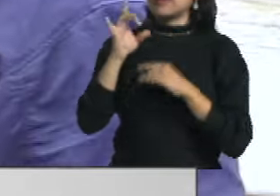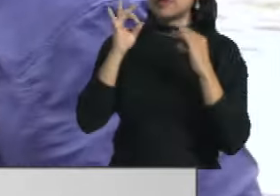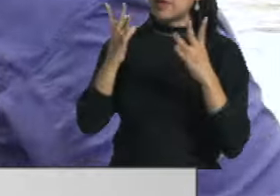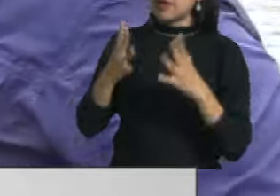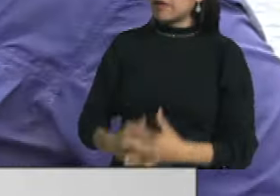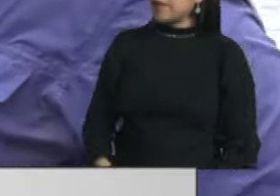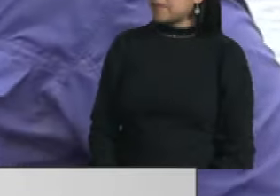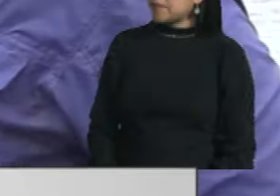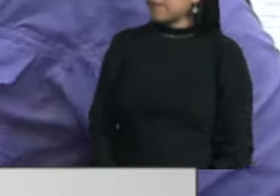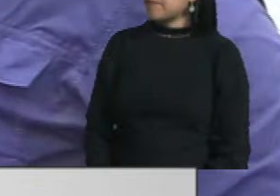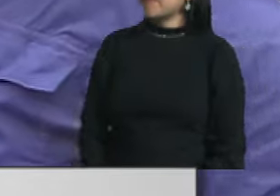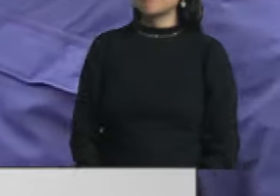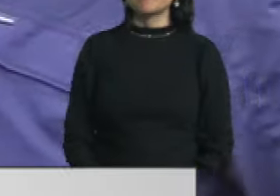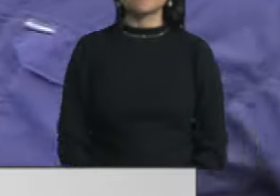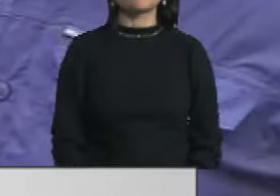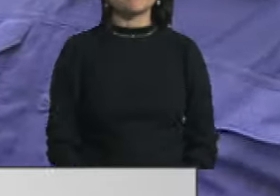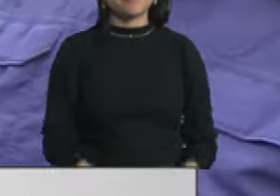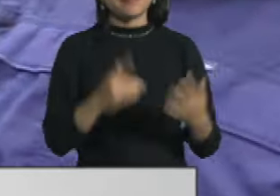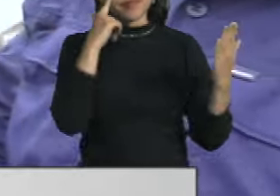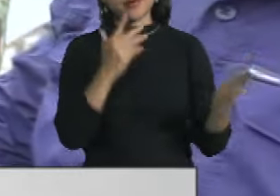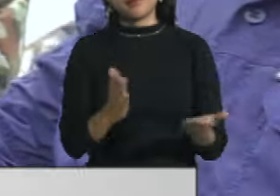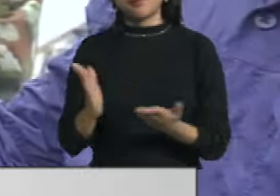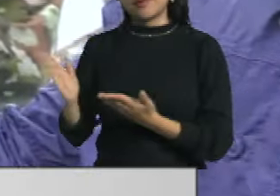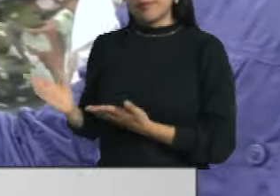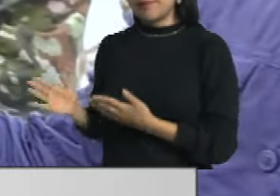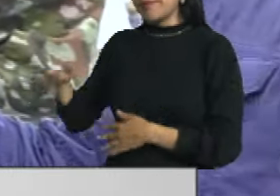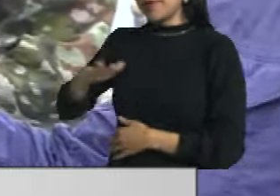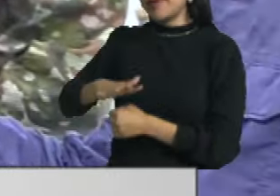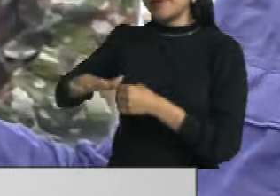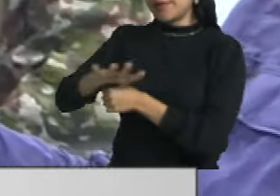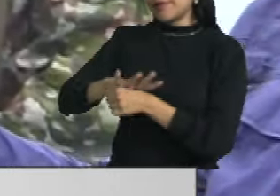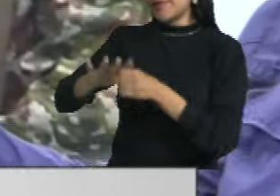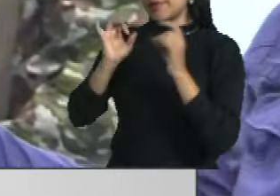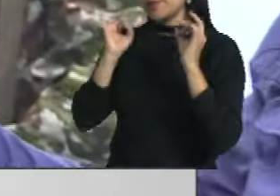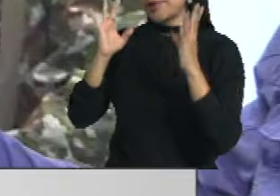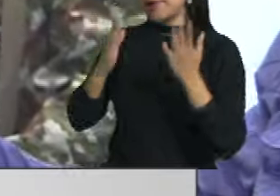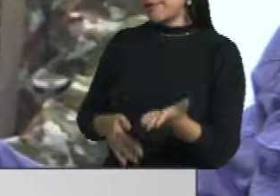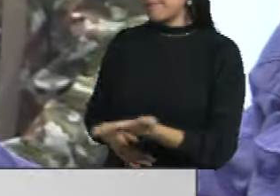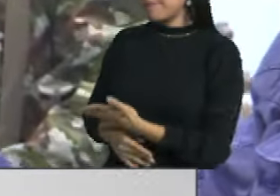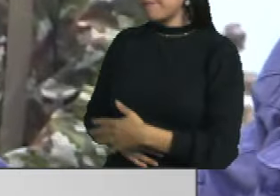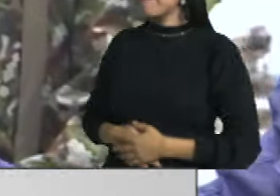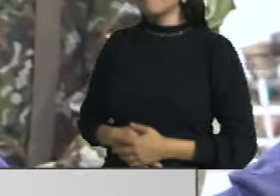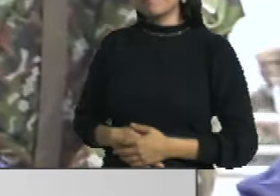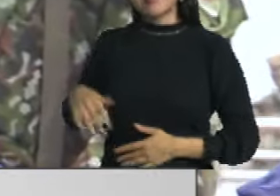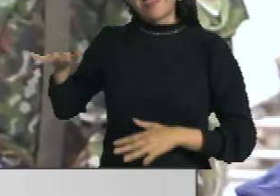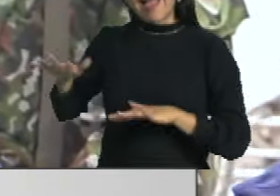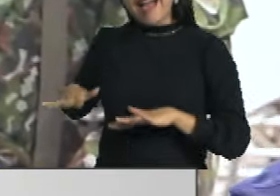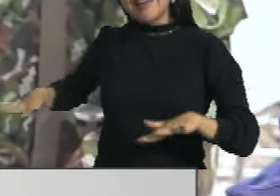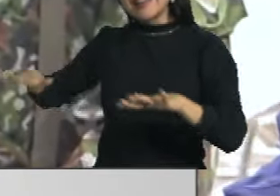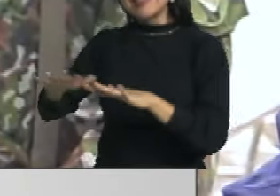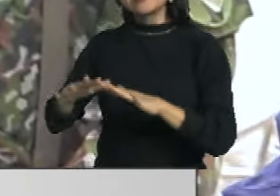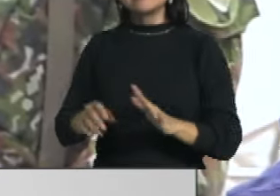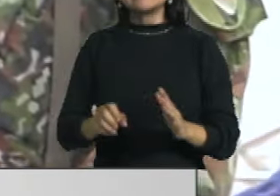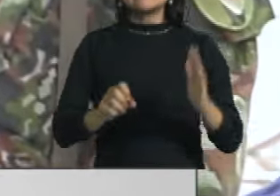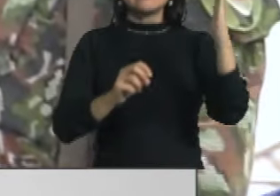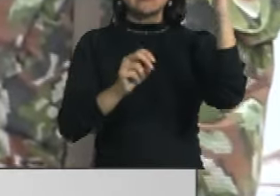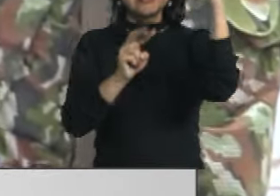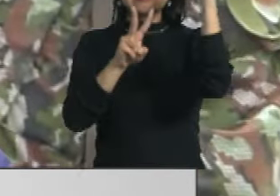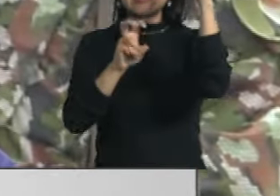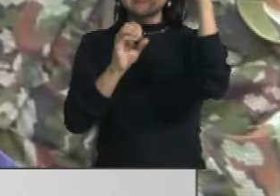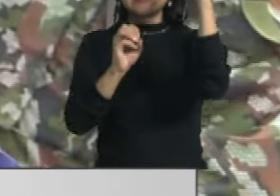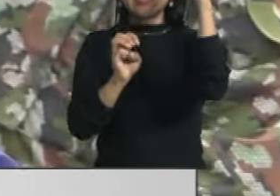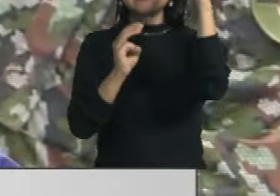esta región del país. Bueno, como ustedes pueden ver, la situación es bastante grave. Estamos aquí en este punto con 70 centímetros de